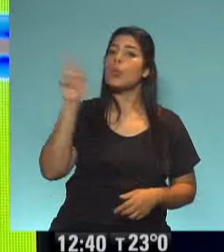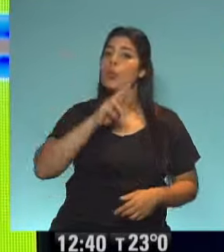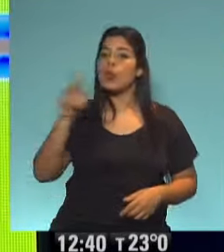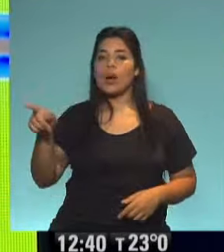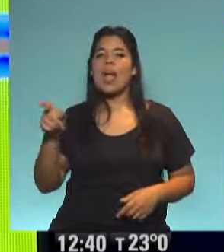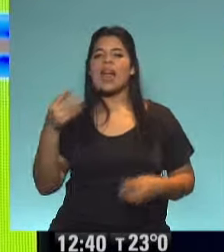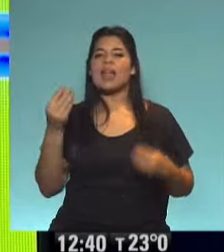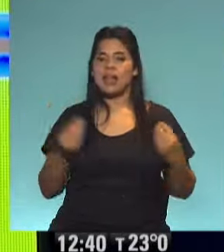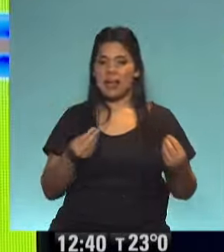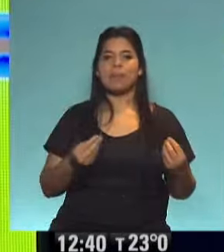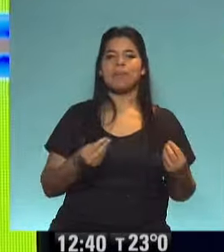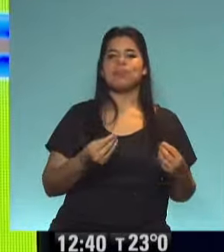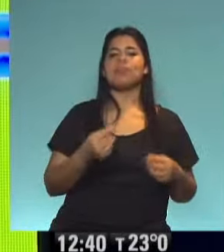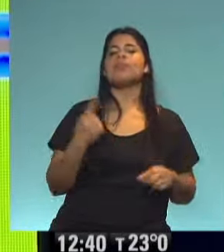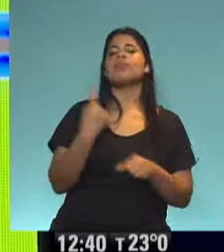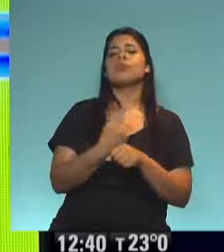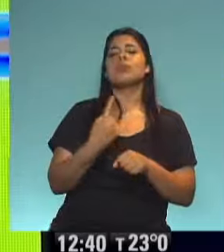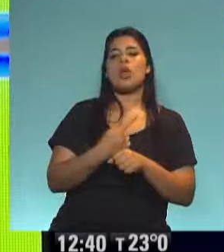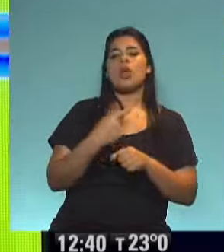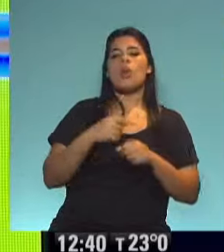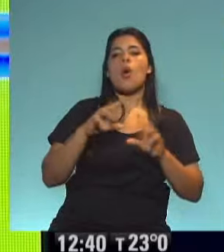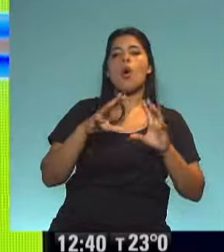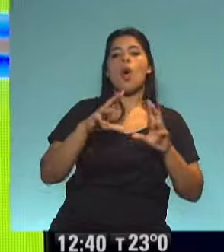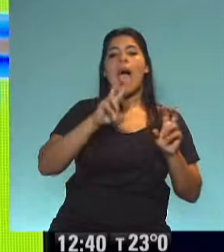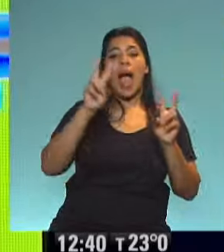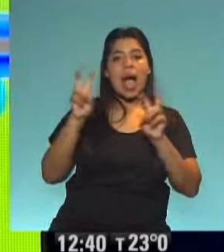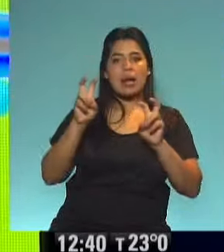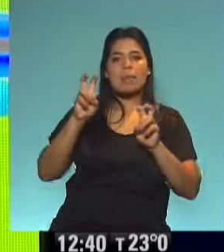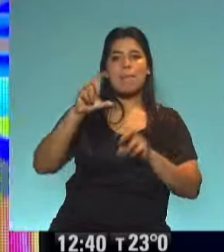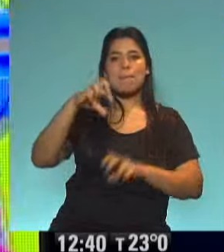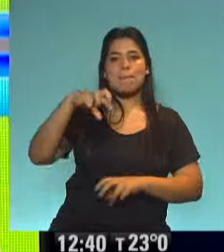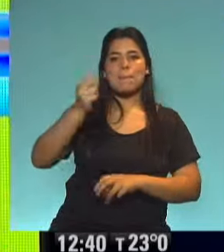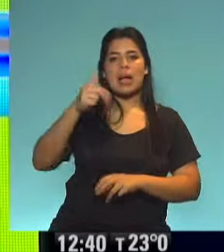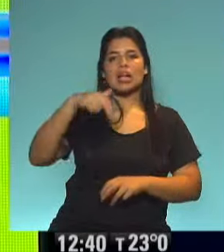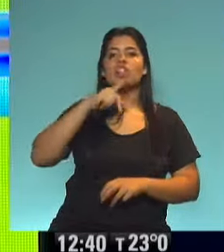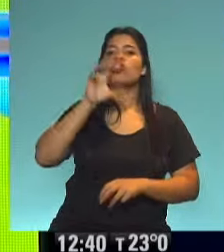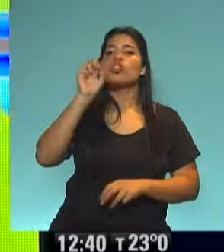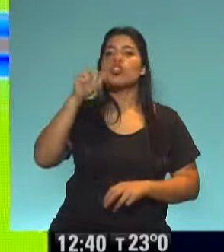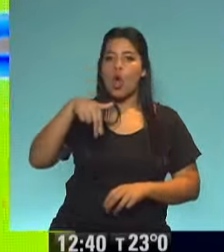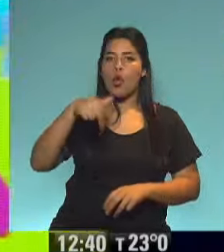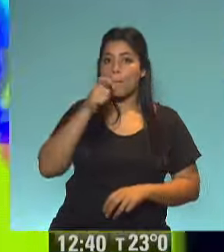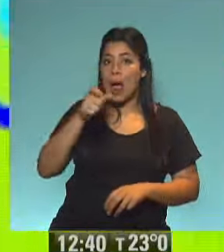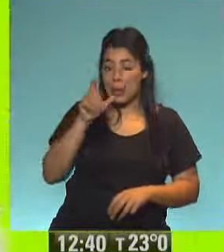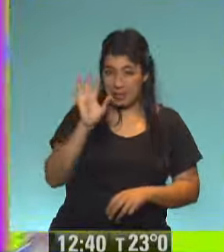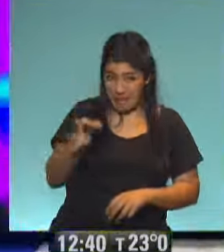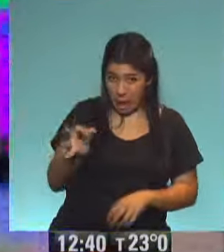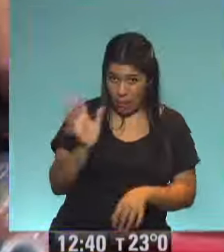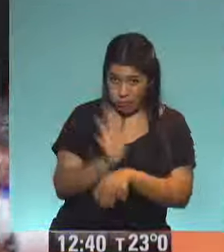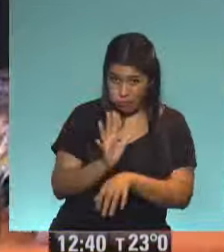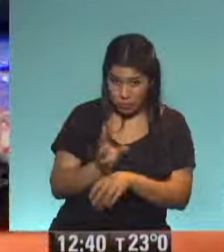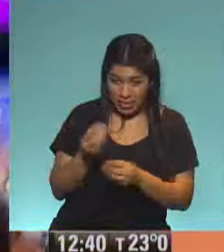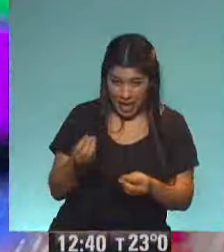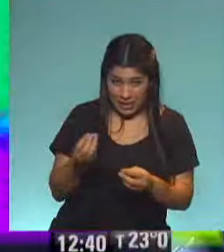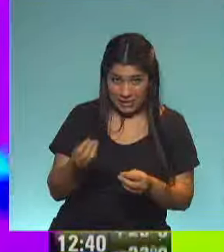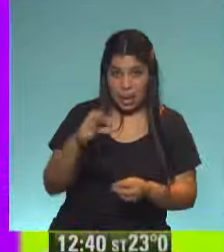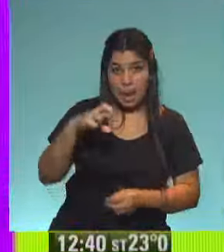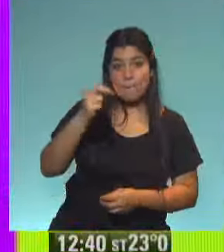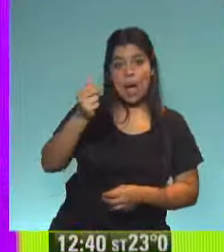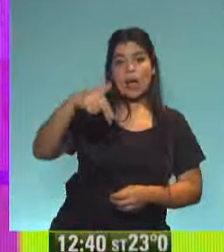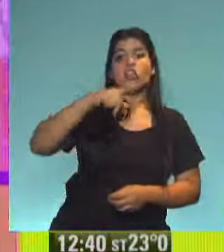un concepto que es del mundo del color, que es el Pantone. ¿Saben los chicos lo que es el Pantone? ¿Qué es el Pantone? El Pantone,